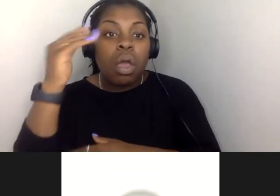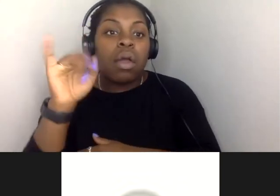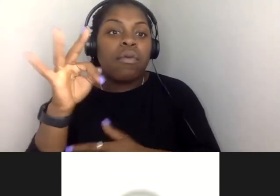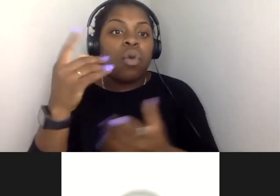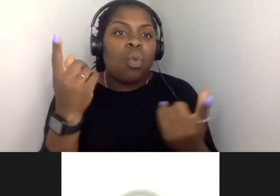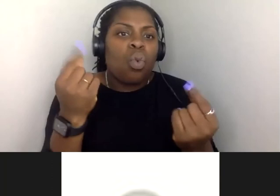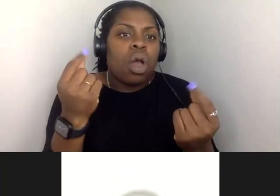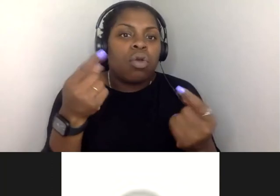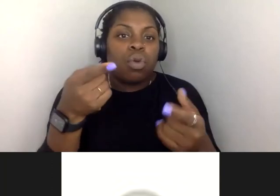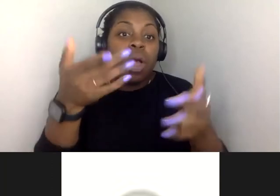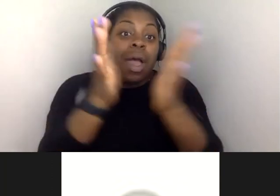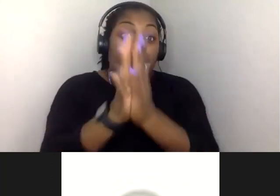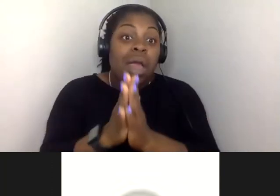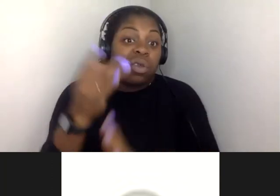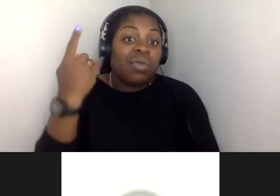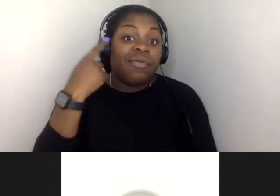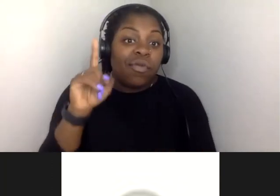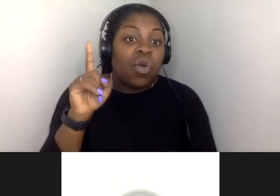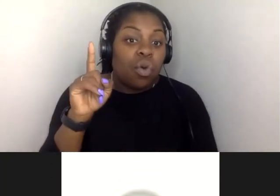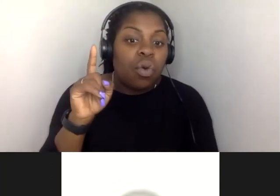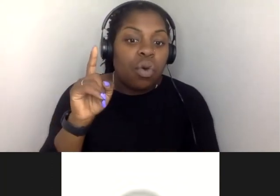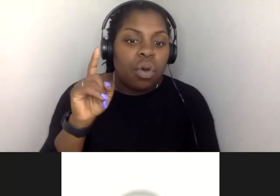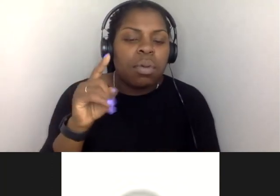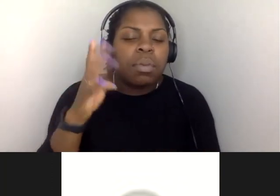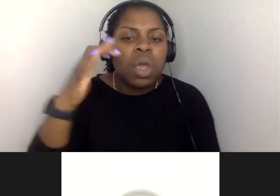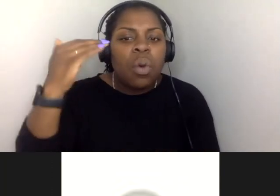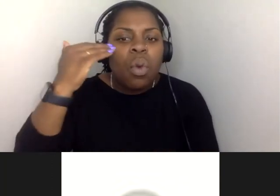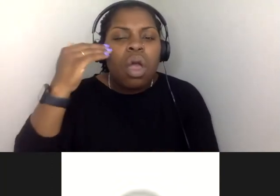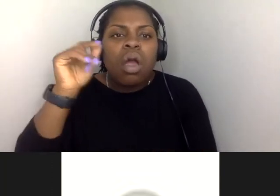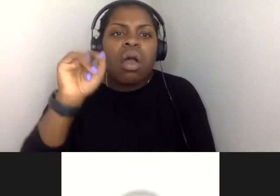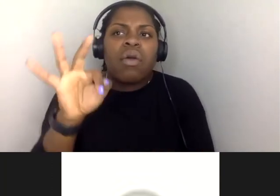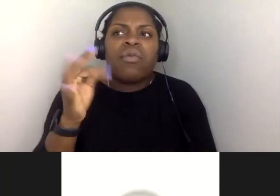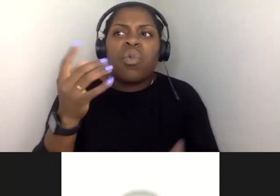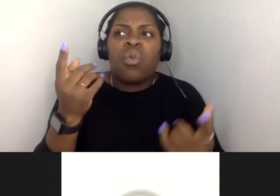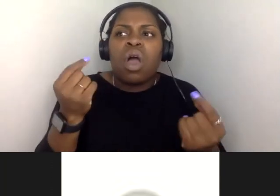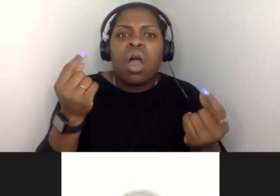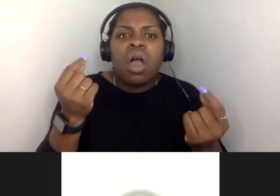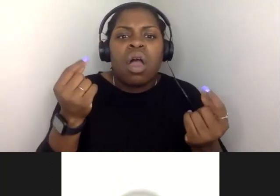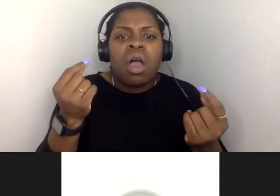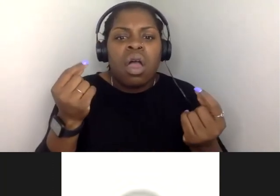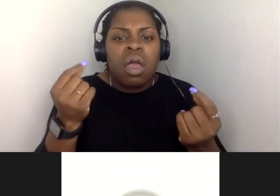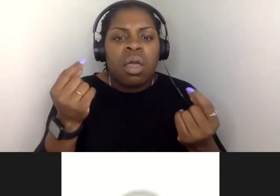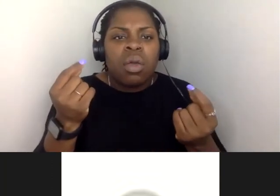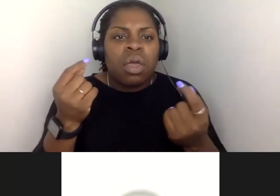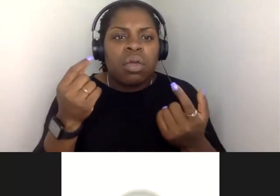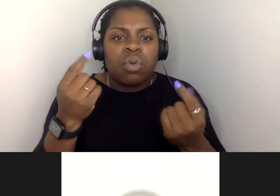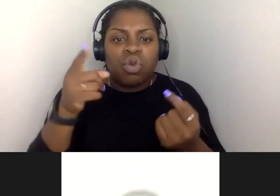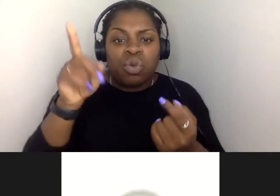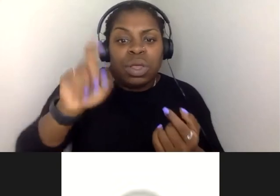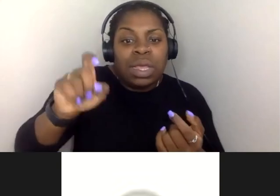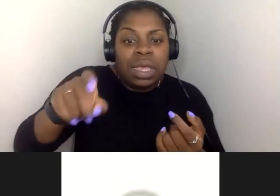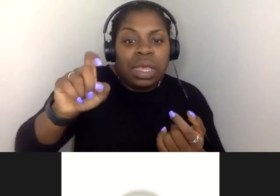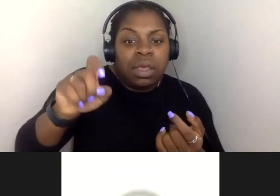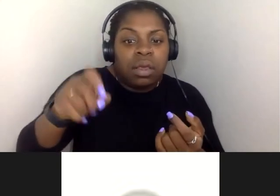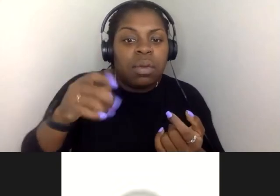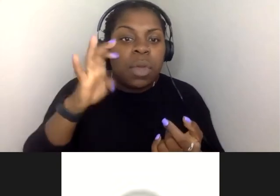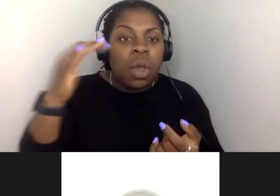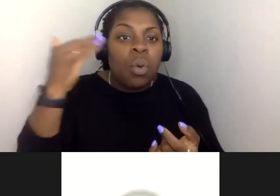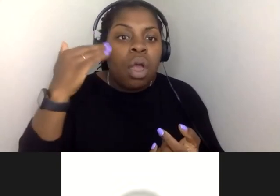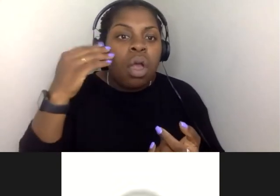ser consciente de saber qué estás preguntando o pidiendo y ser consciente de esta